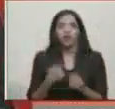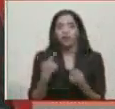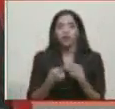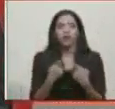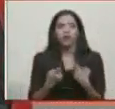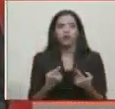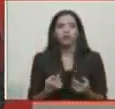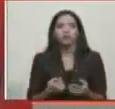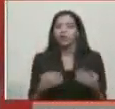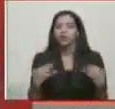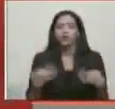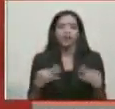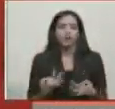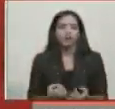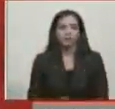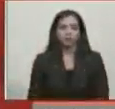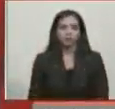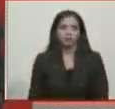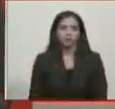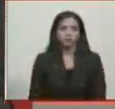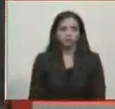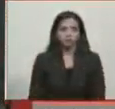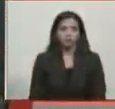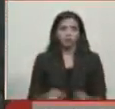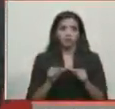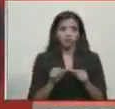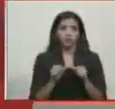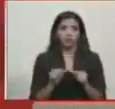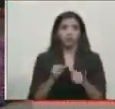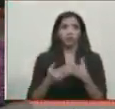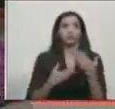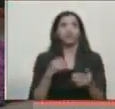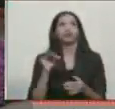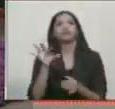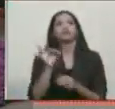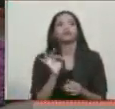normalito. Y que sirva este proceso de decantación para el futuro. ¿Cómo está, Ricardo?